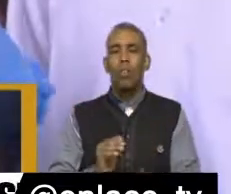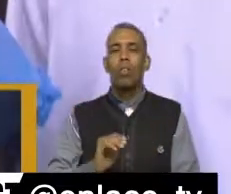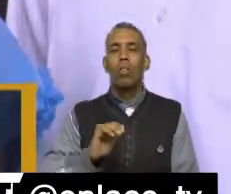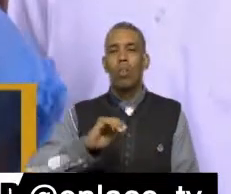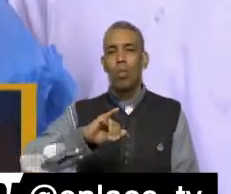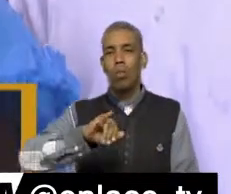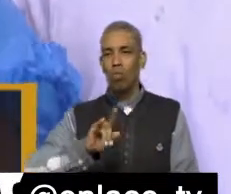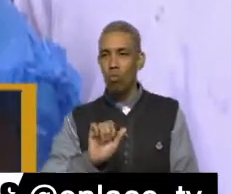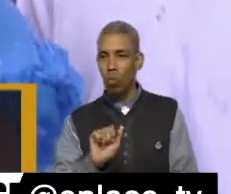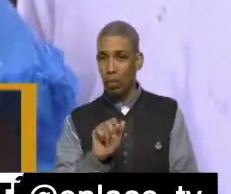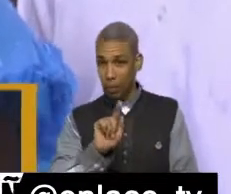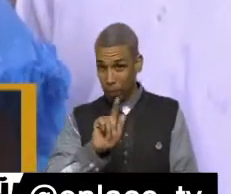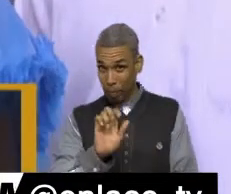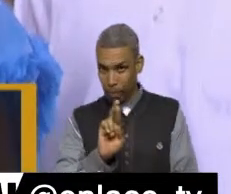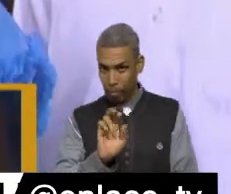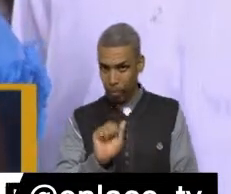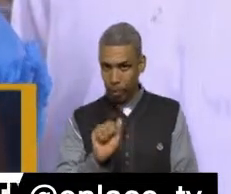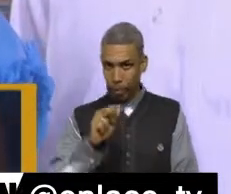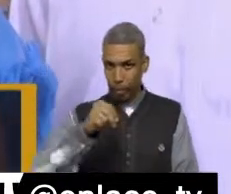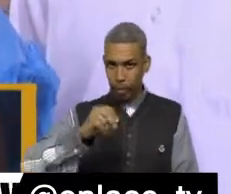miércoles. Y nos enseña también